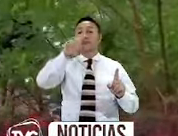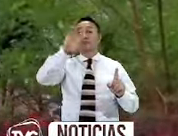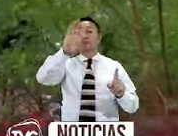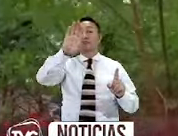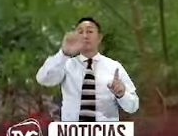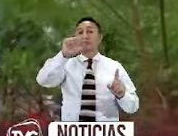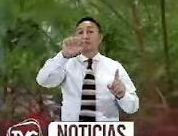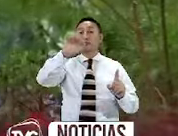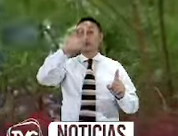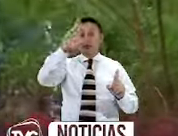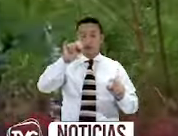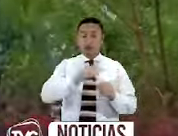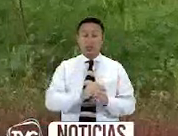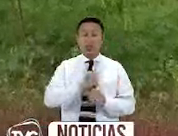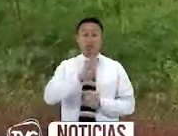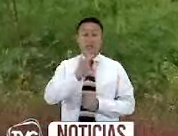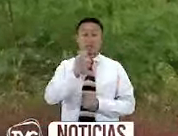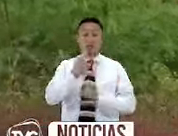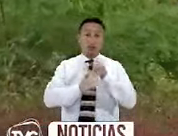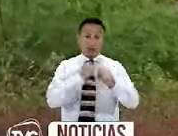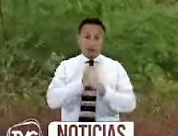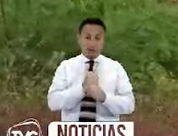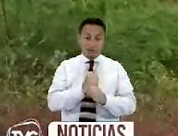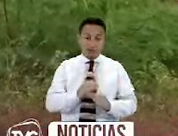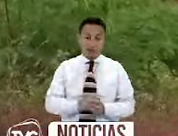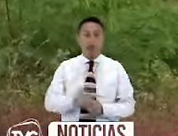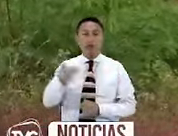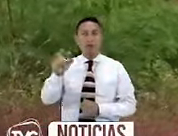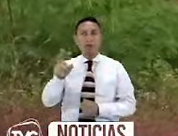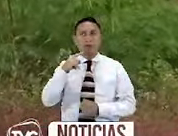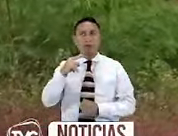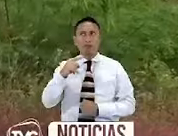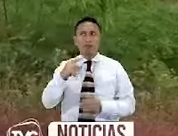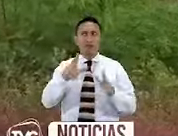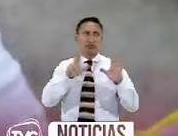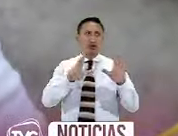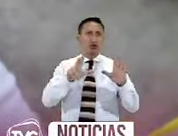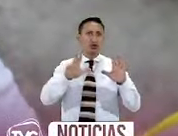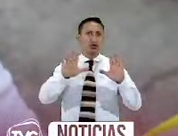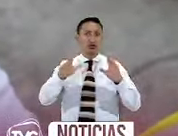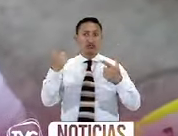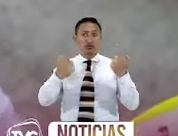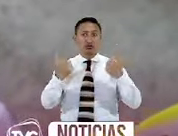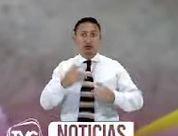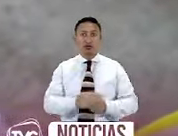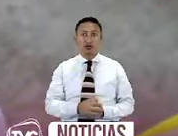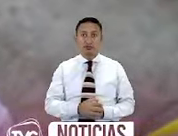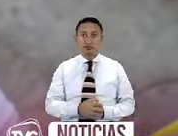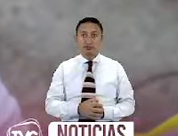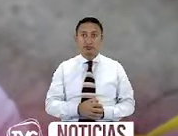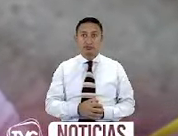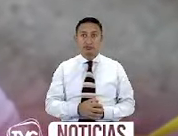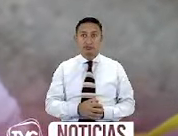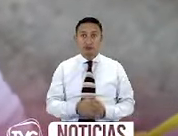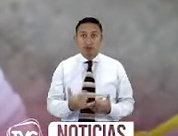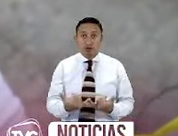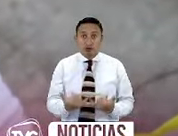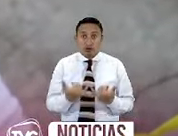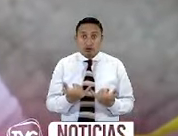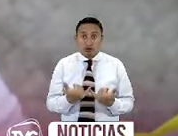46 años de edad. Vecinos escucharon entre 8 y 10 disparos. Pues ahorita que usan los matones